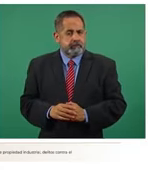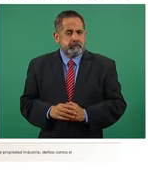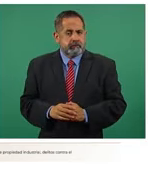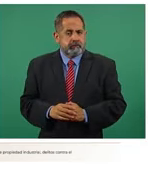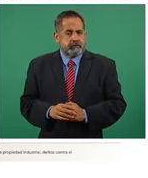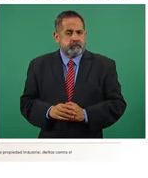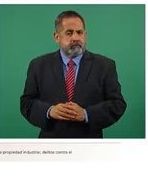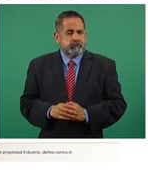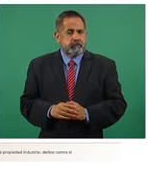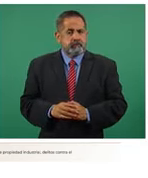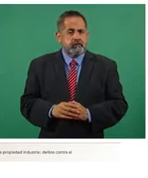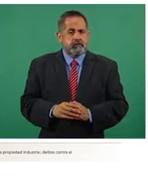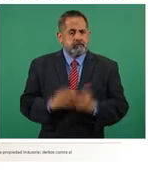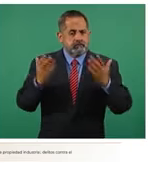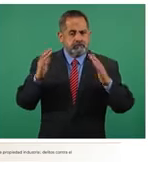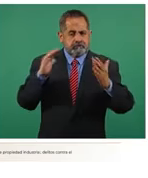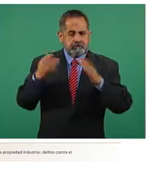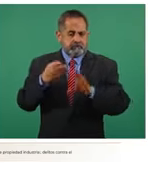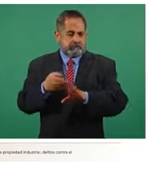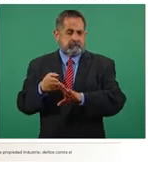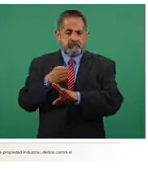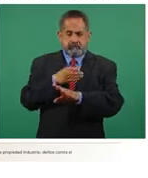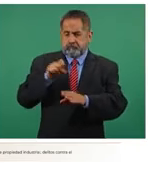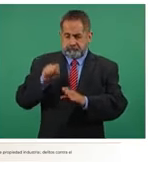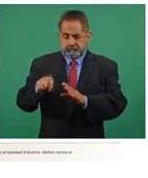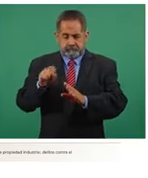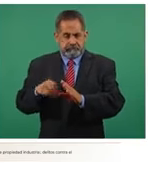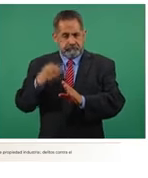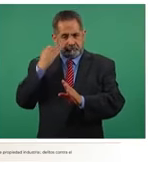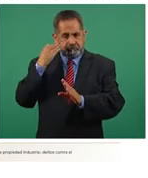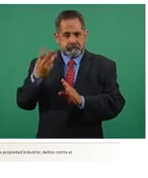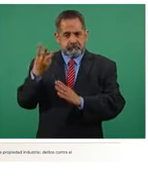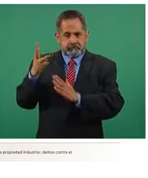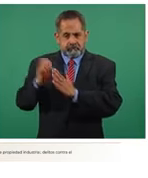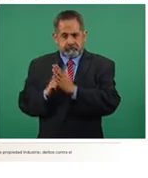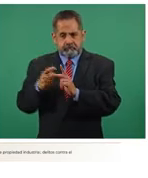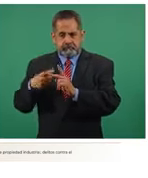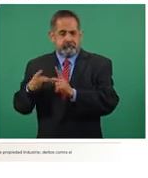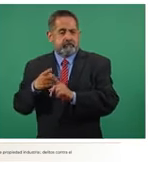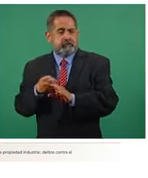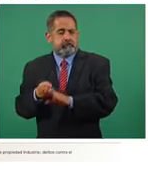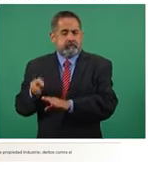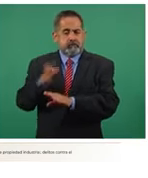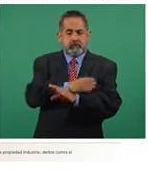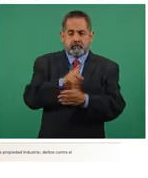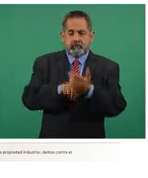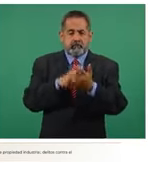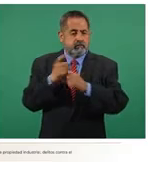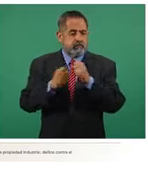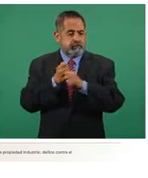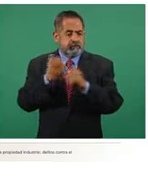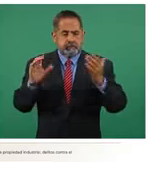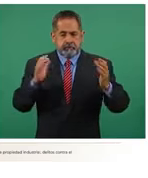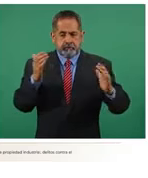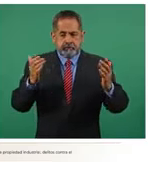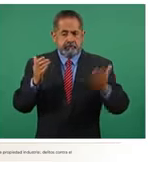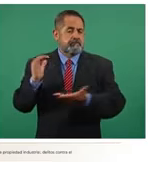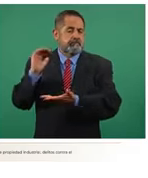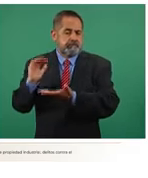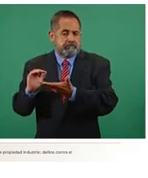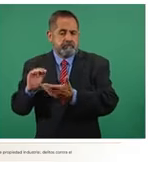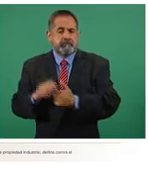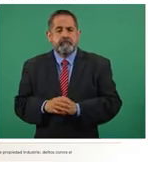la diferencia con el periodo de este mismo trimestre con respecto al año anterior. El número